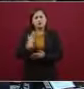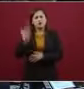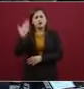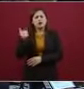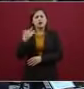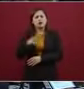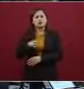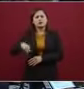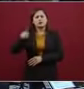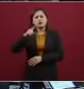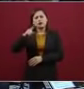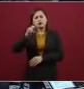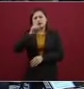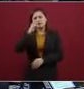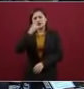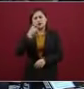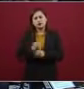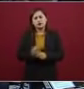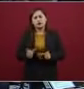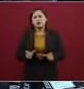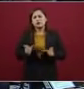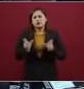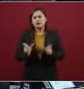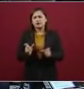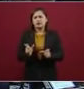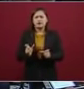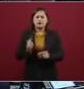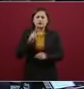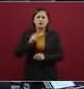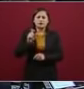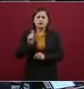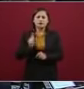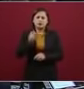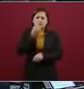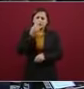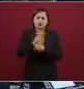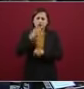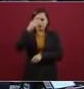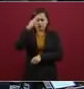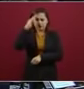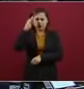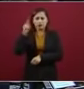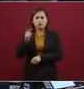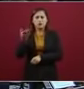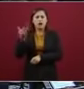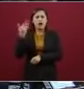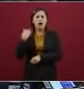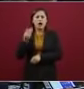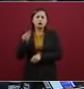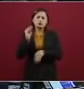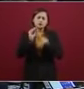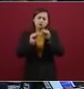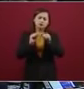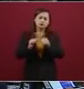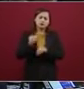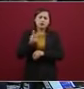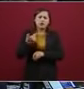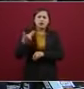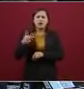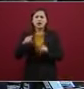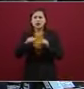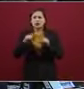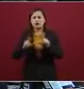el secretario de la Marina. En el diseño de la Guardia Nacional, ¿tienen planeado ustedes trabajar de